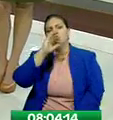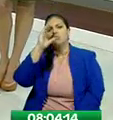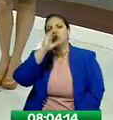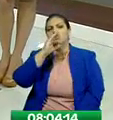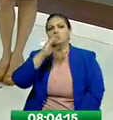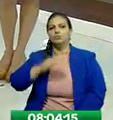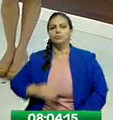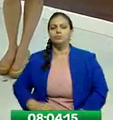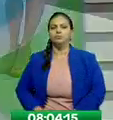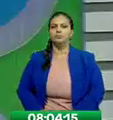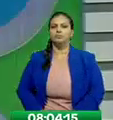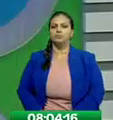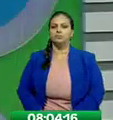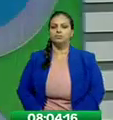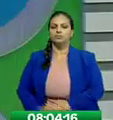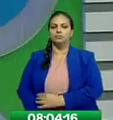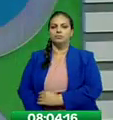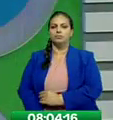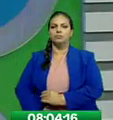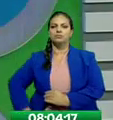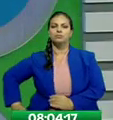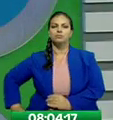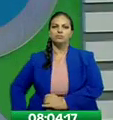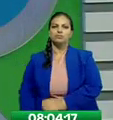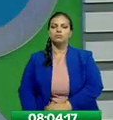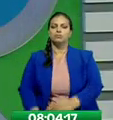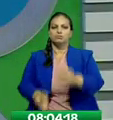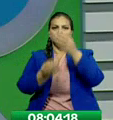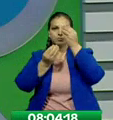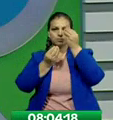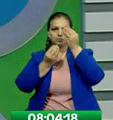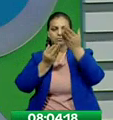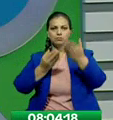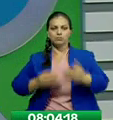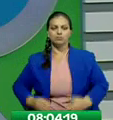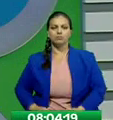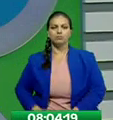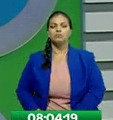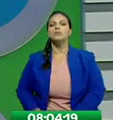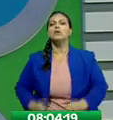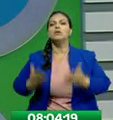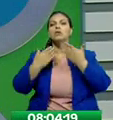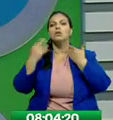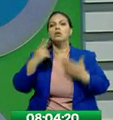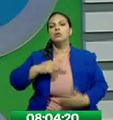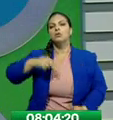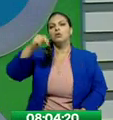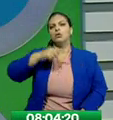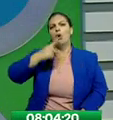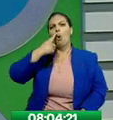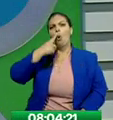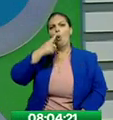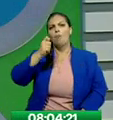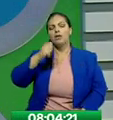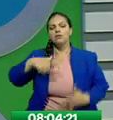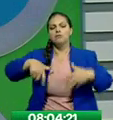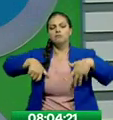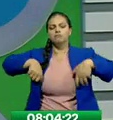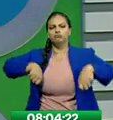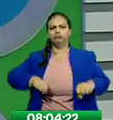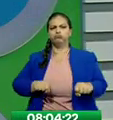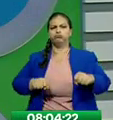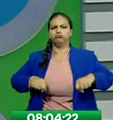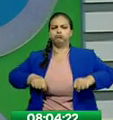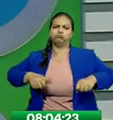Y ahora les comentamos que un conductor murió en un accidente de tránsito registrado en el norte de Guayaquil. El exceso de velocidad habría sido la causa de